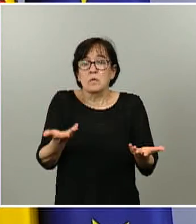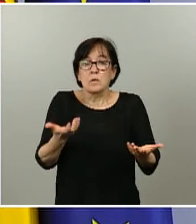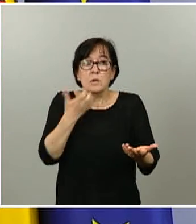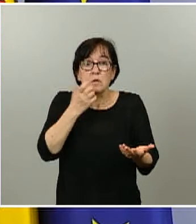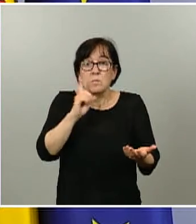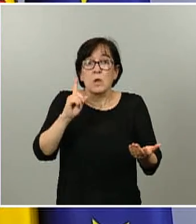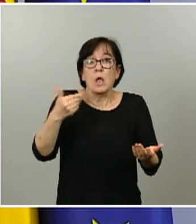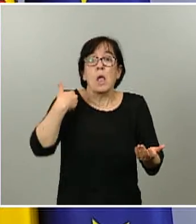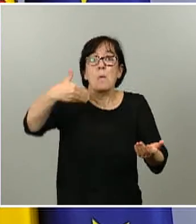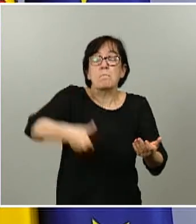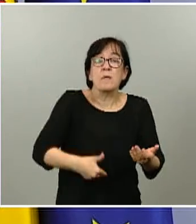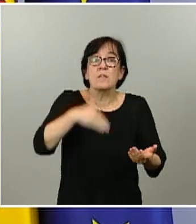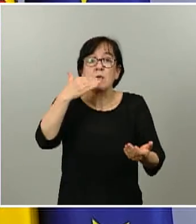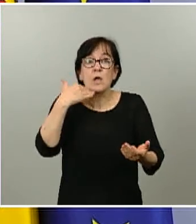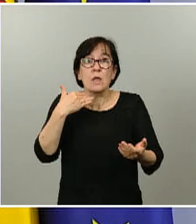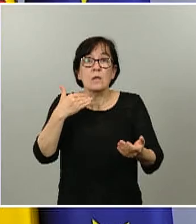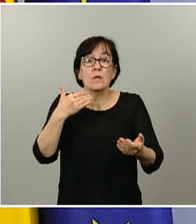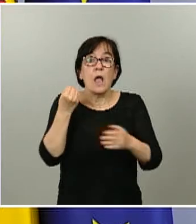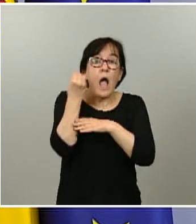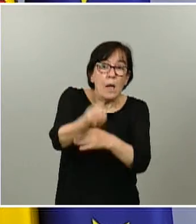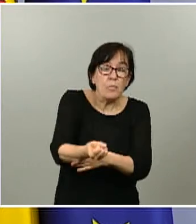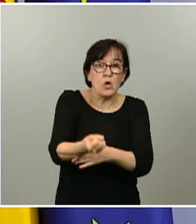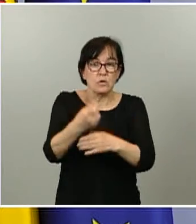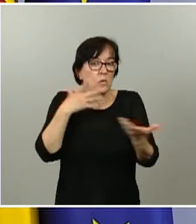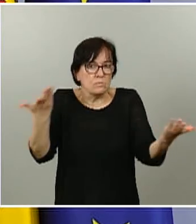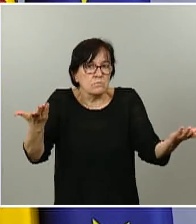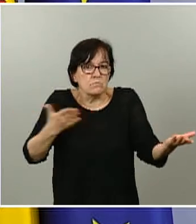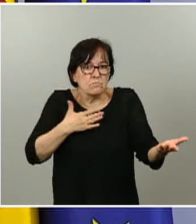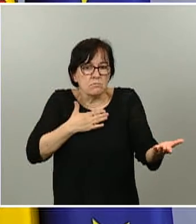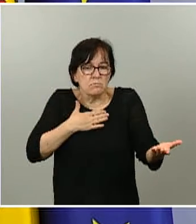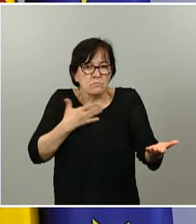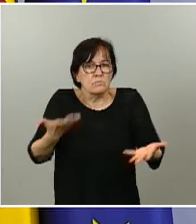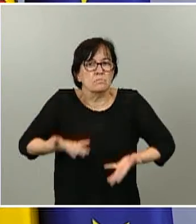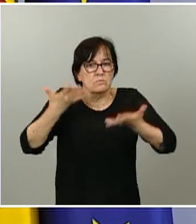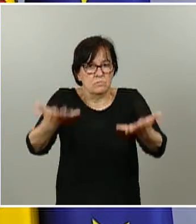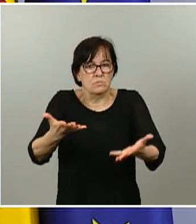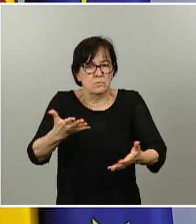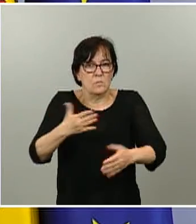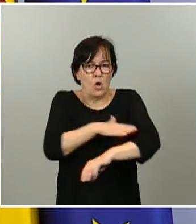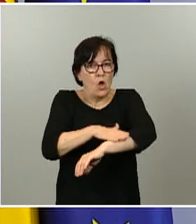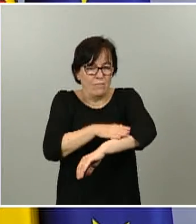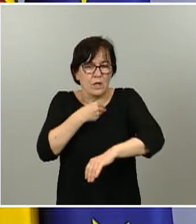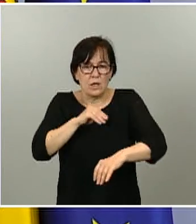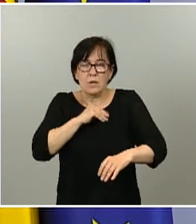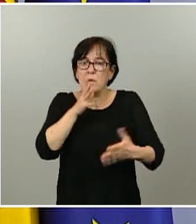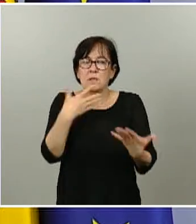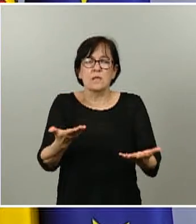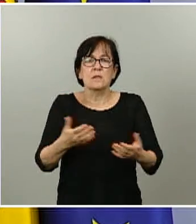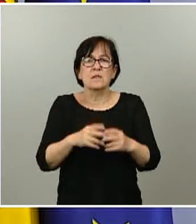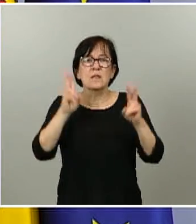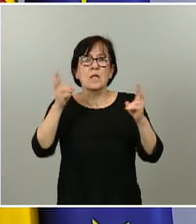de asistencia o de apoyo, ahí está el Gobierno de España presto para darlo, insisto, si es requerido. Respecto al reinicio